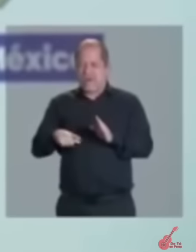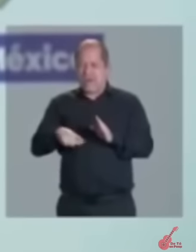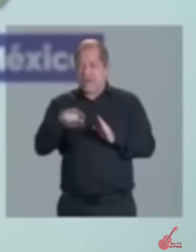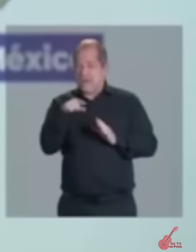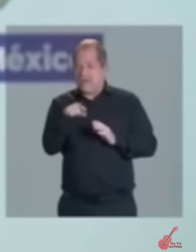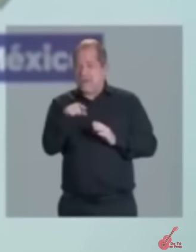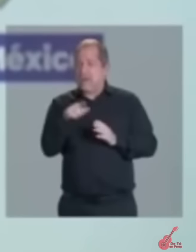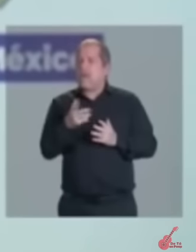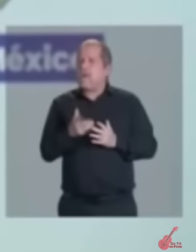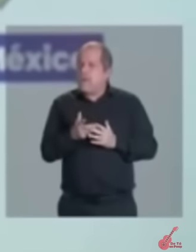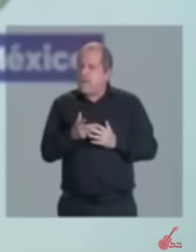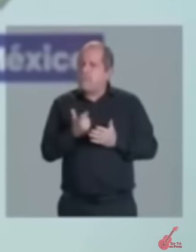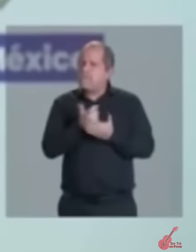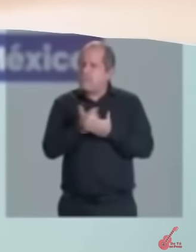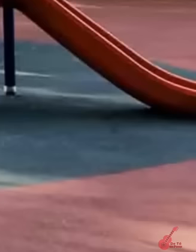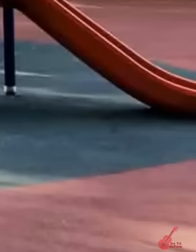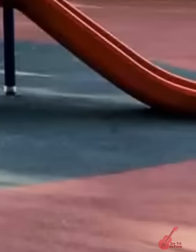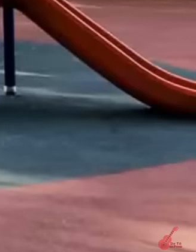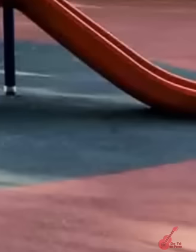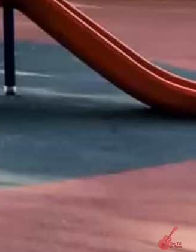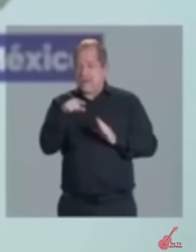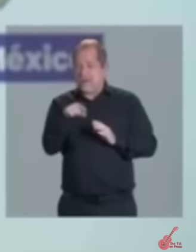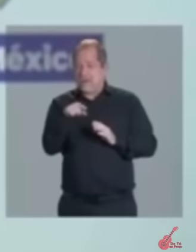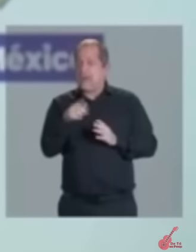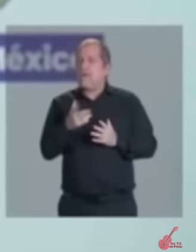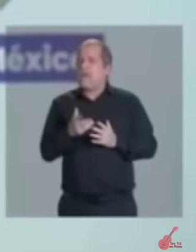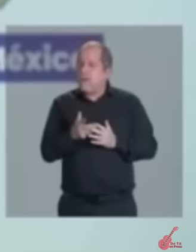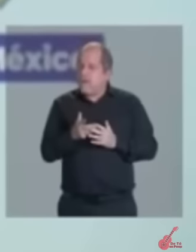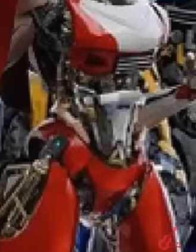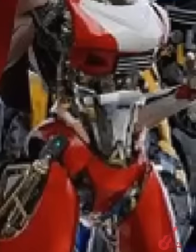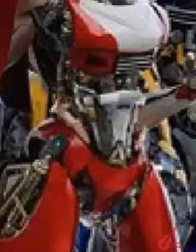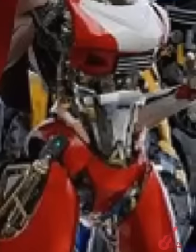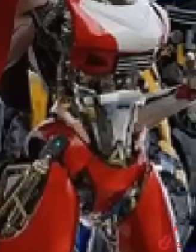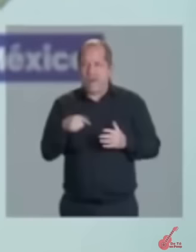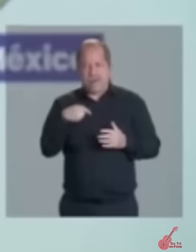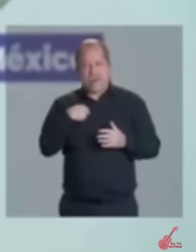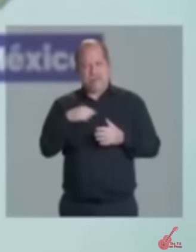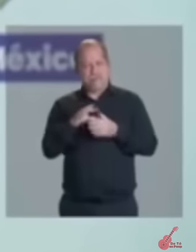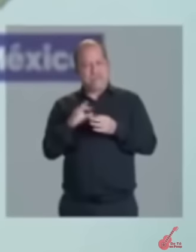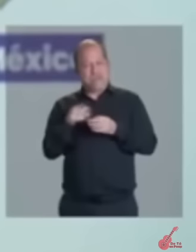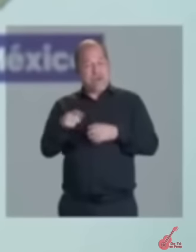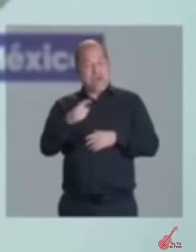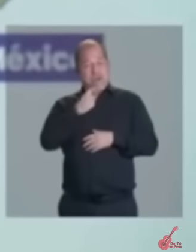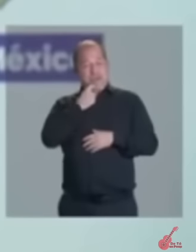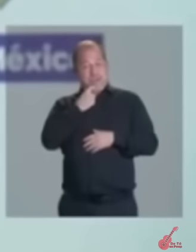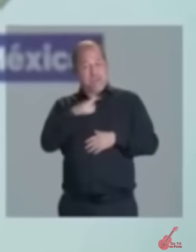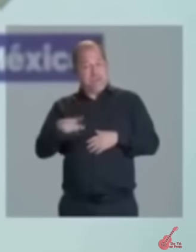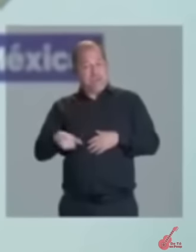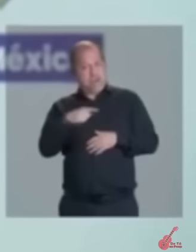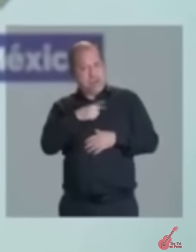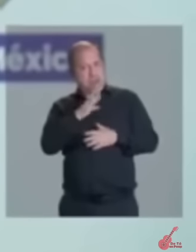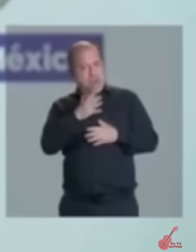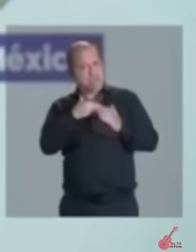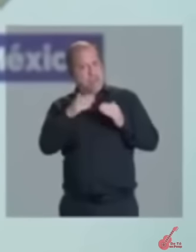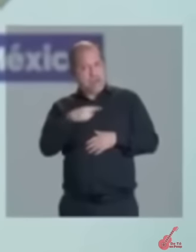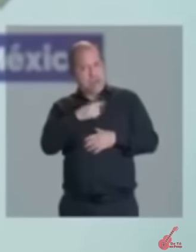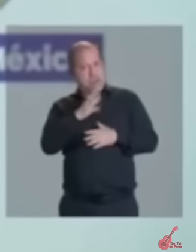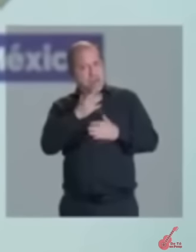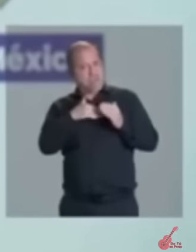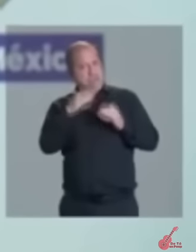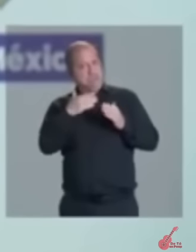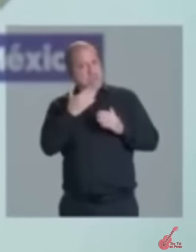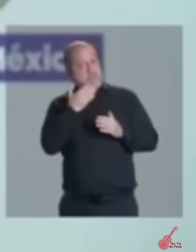los impuestos, ha habido más bajas en los parques, ha habido más transformers. Y es muy claro qué bueno que la